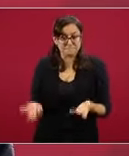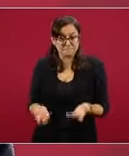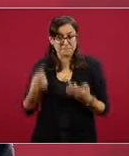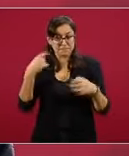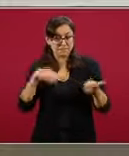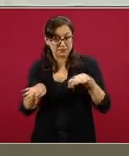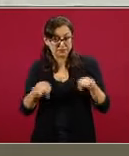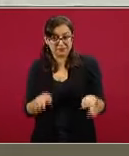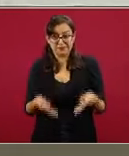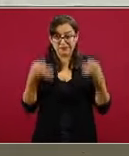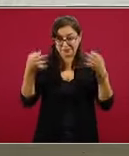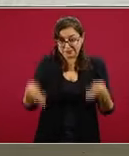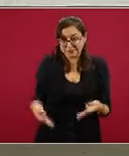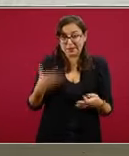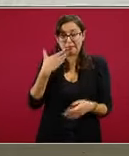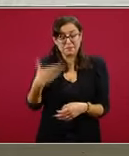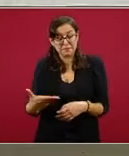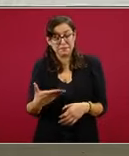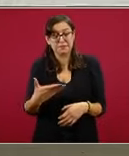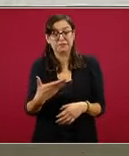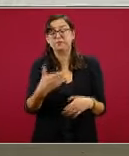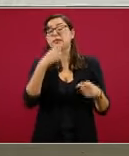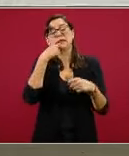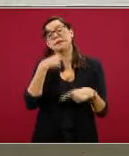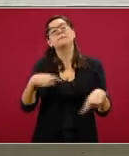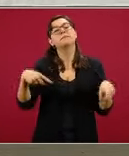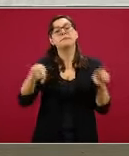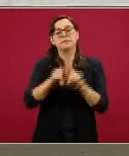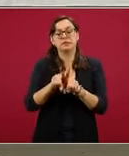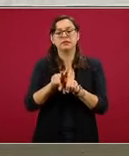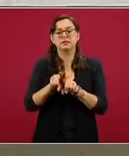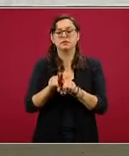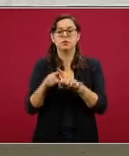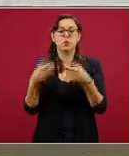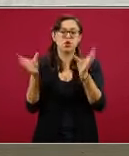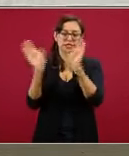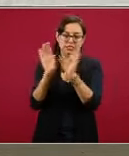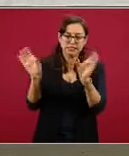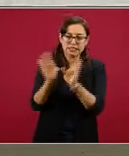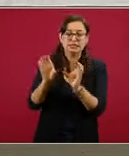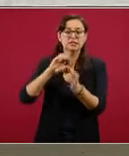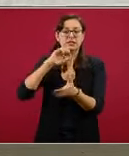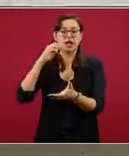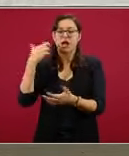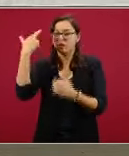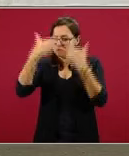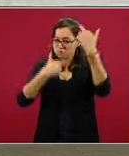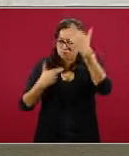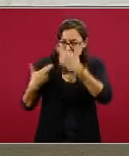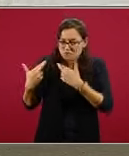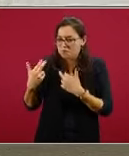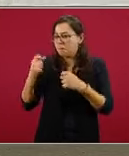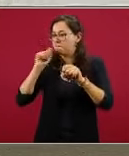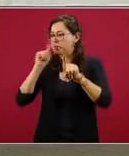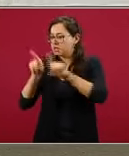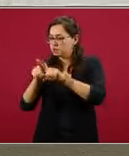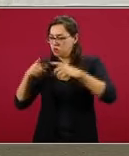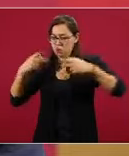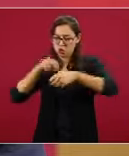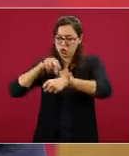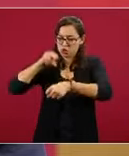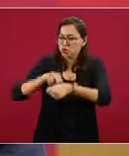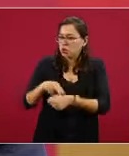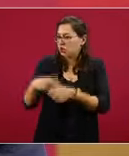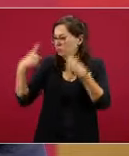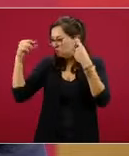como tal. La revisión de las cédulas o de los permisos que tienen los diferentes profesionales de la salud que ahí laboran y que